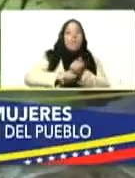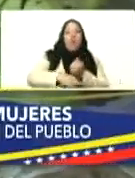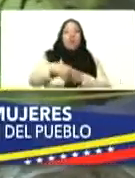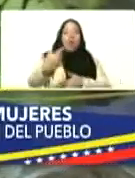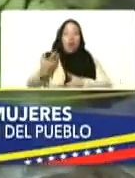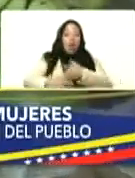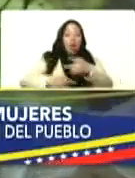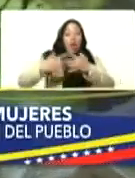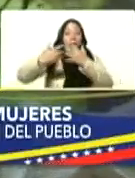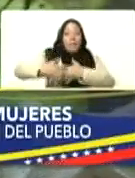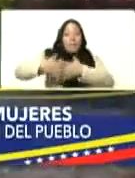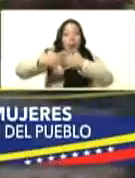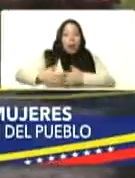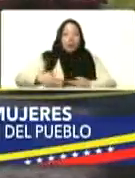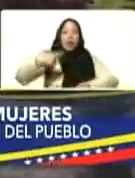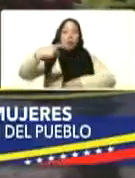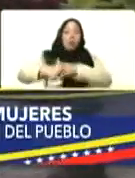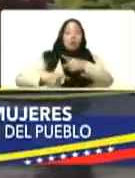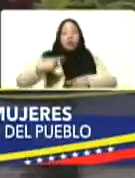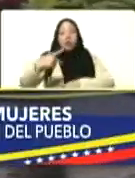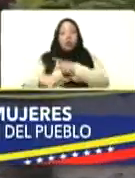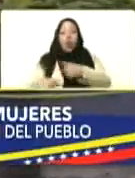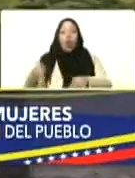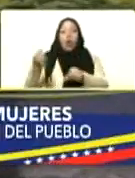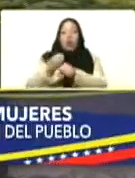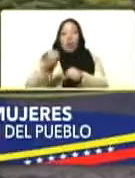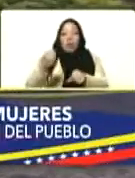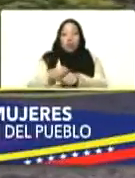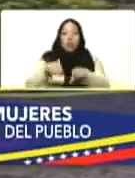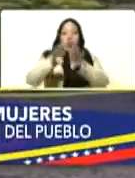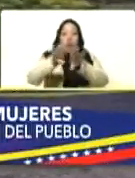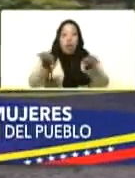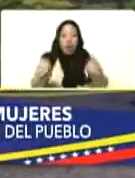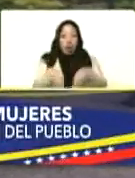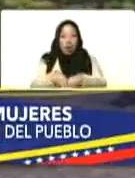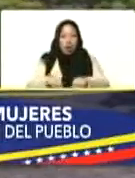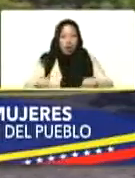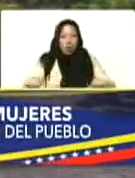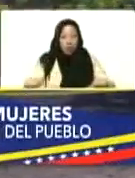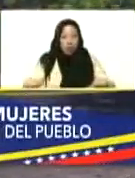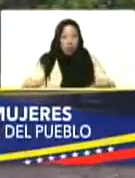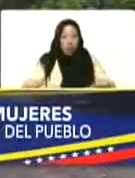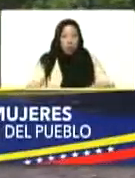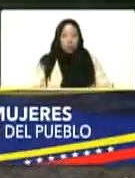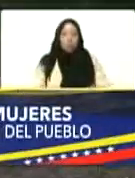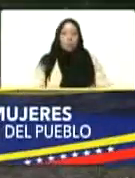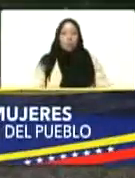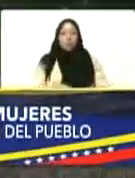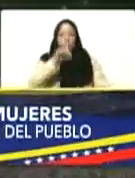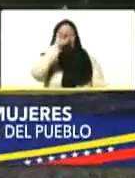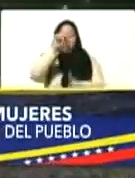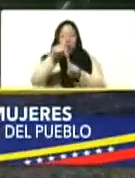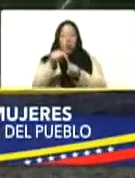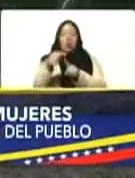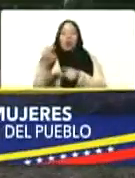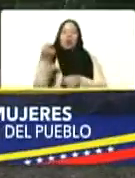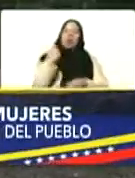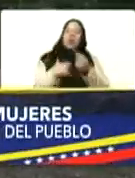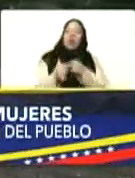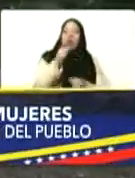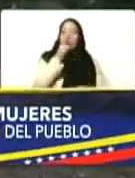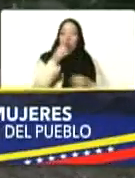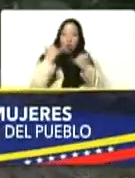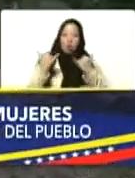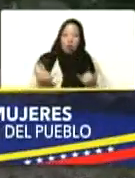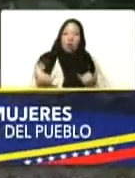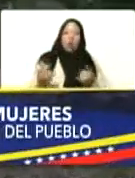han venido a trabajar la tierra, a producir. Como usted una vez nos lo orientó, producir es vencer. Desde aquí